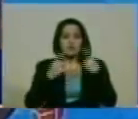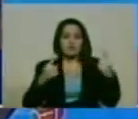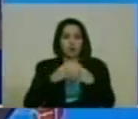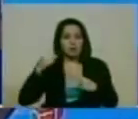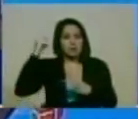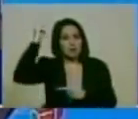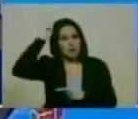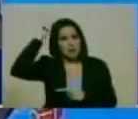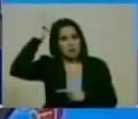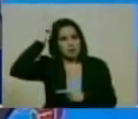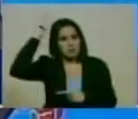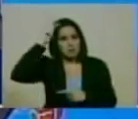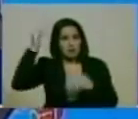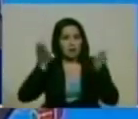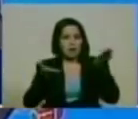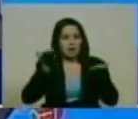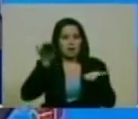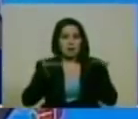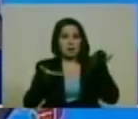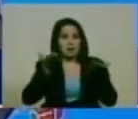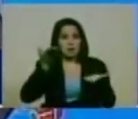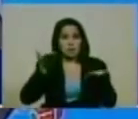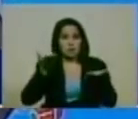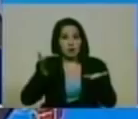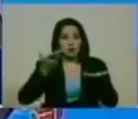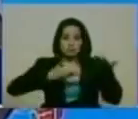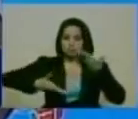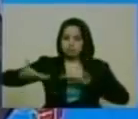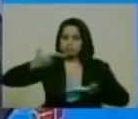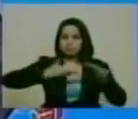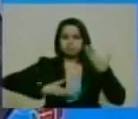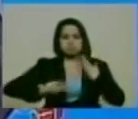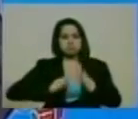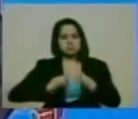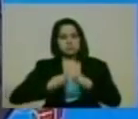el equilibrio armónico para el buen vivir.